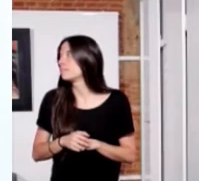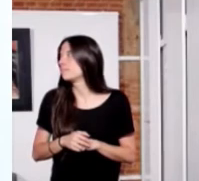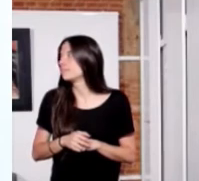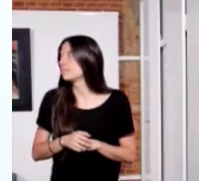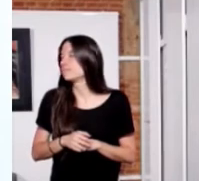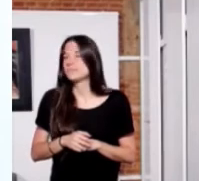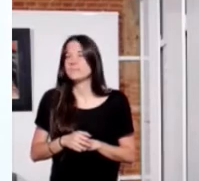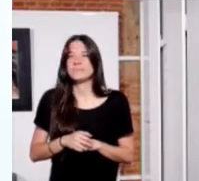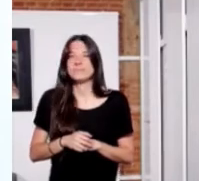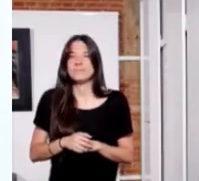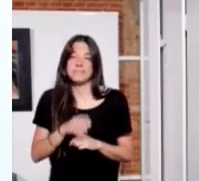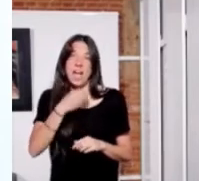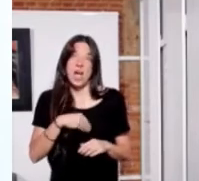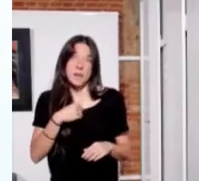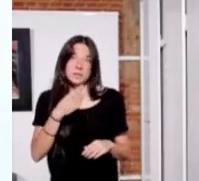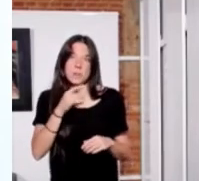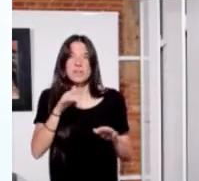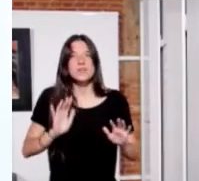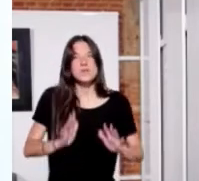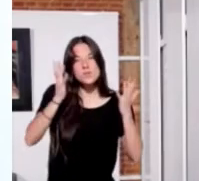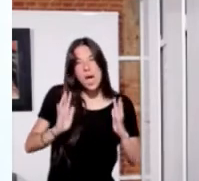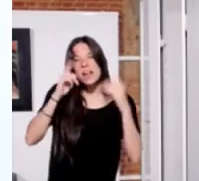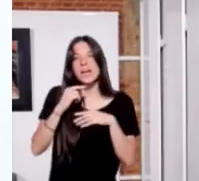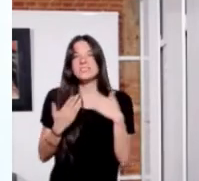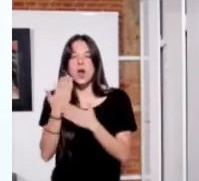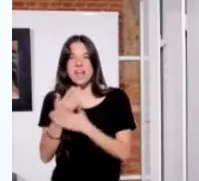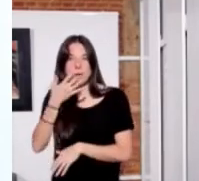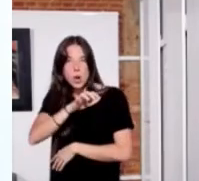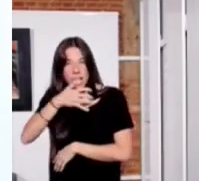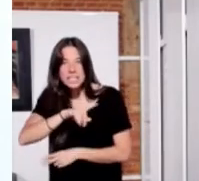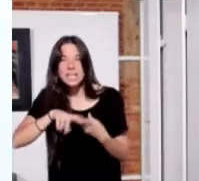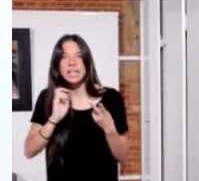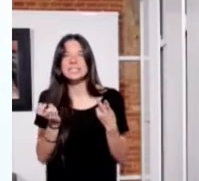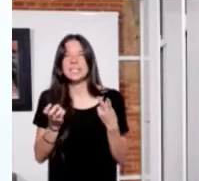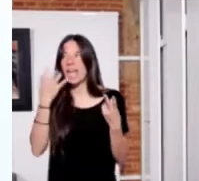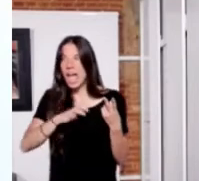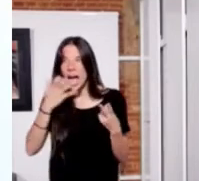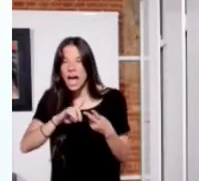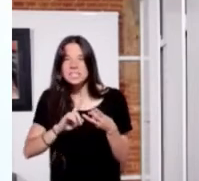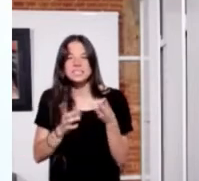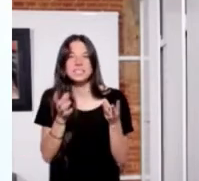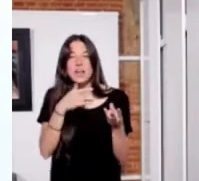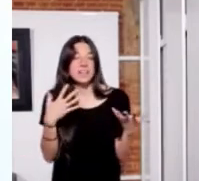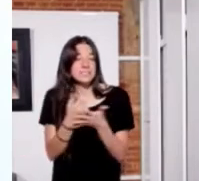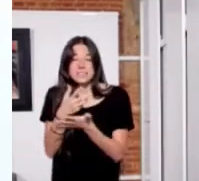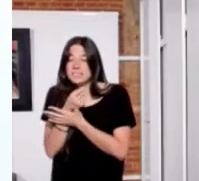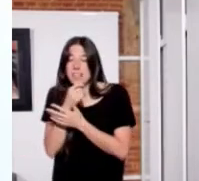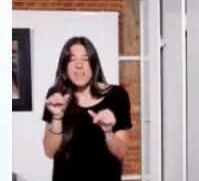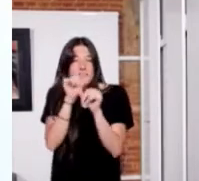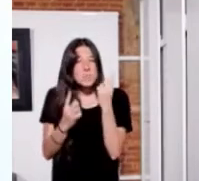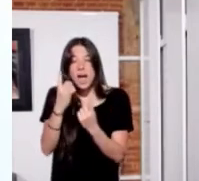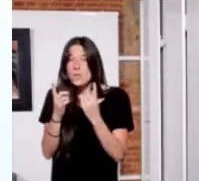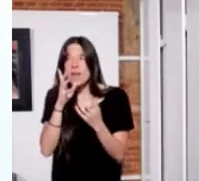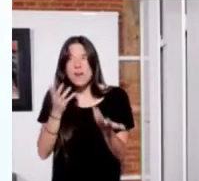con las huelgas, las jornadas que estamos viendo de protestas, quejas, todo, de alguna forma, pues está